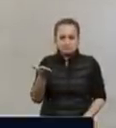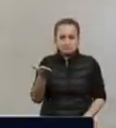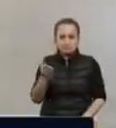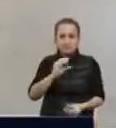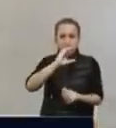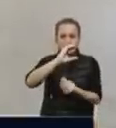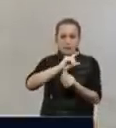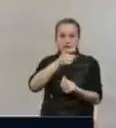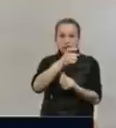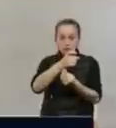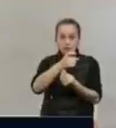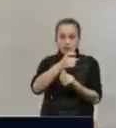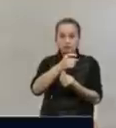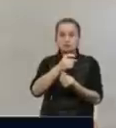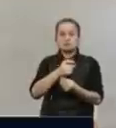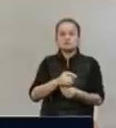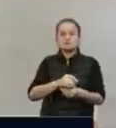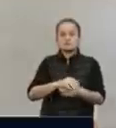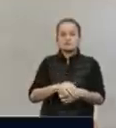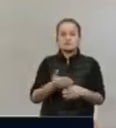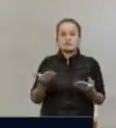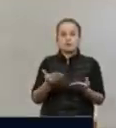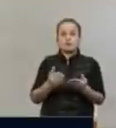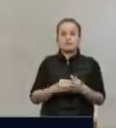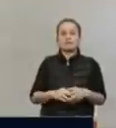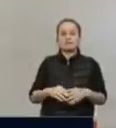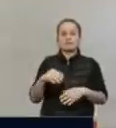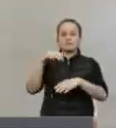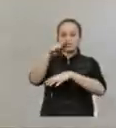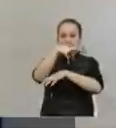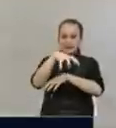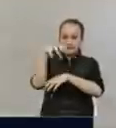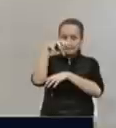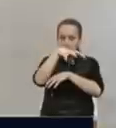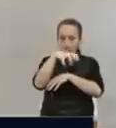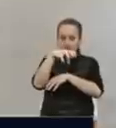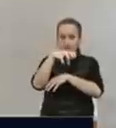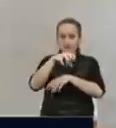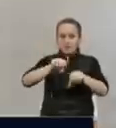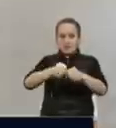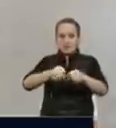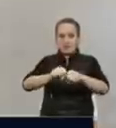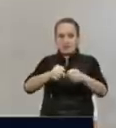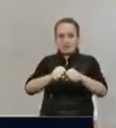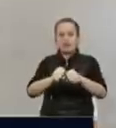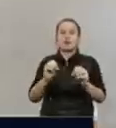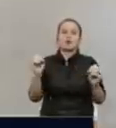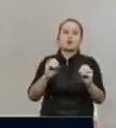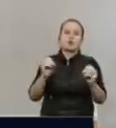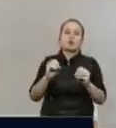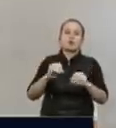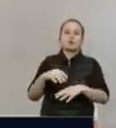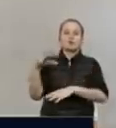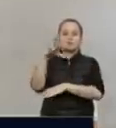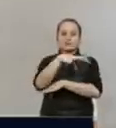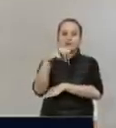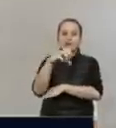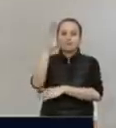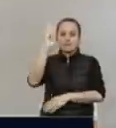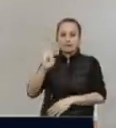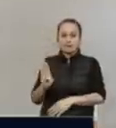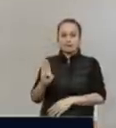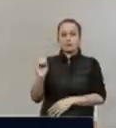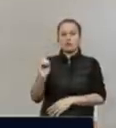Clan del Golfo, la destrucción de esas dragas, los dragones o dragas brasileñas, o